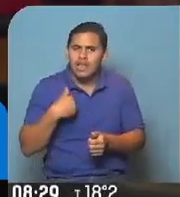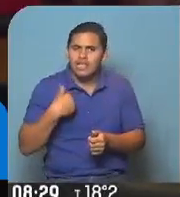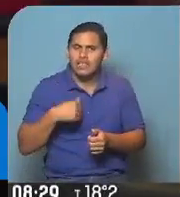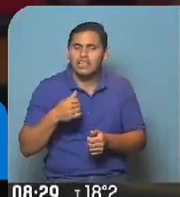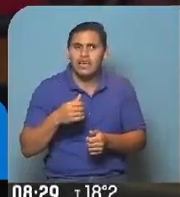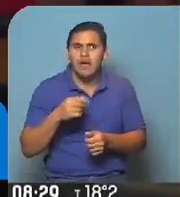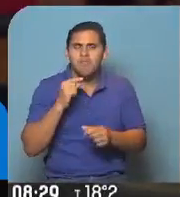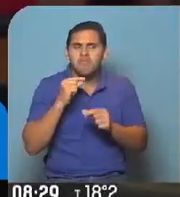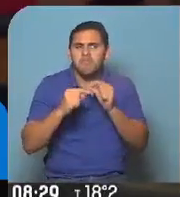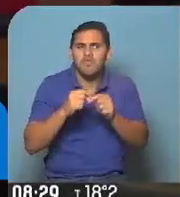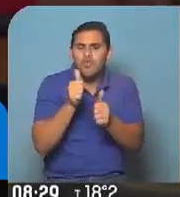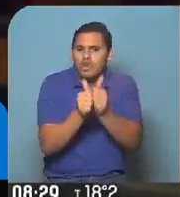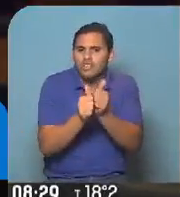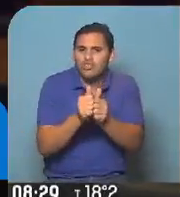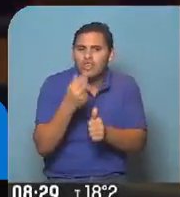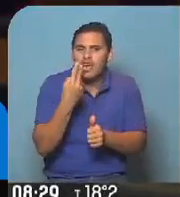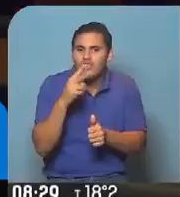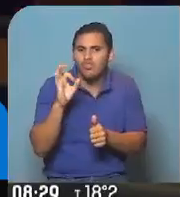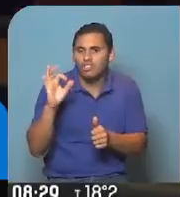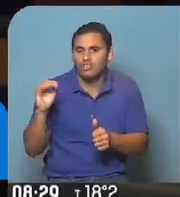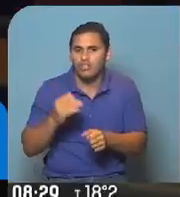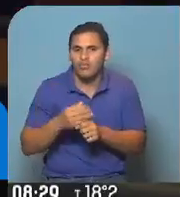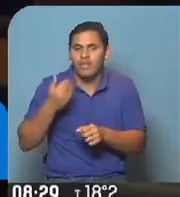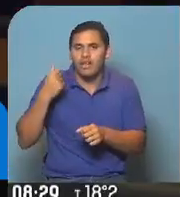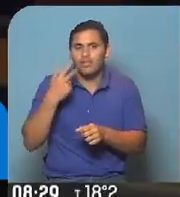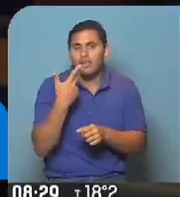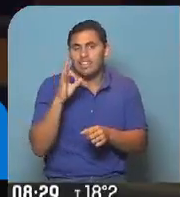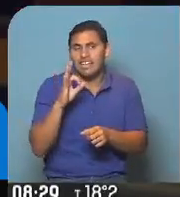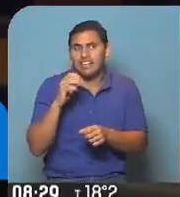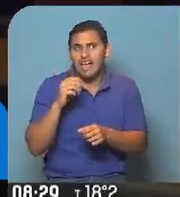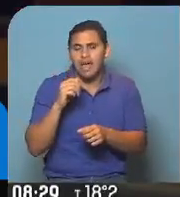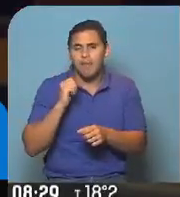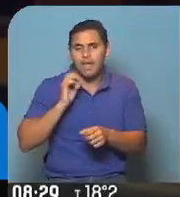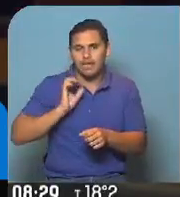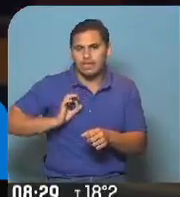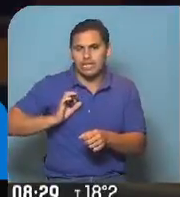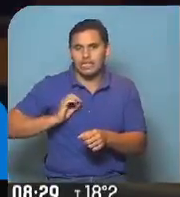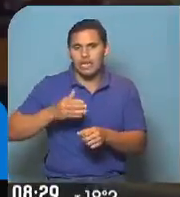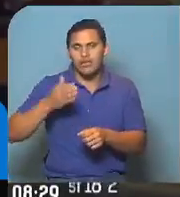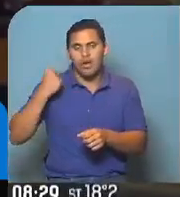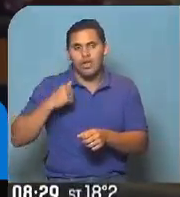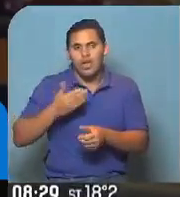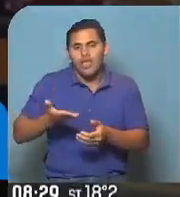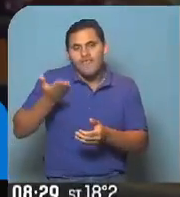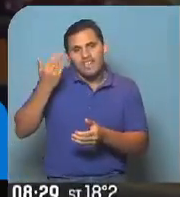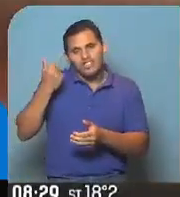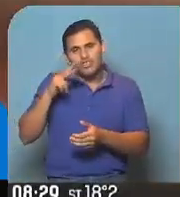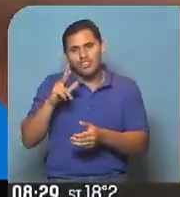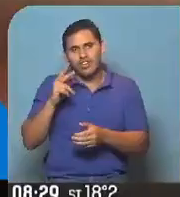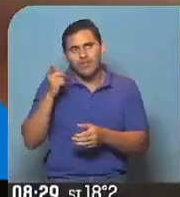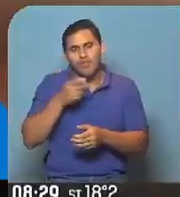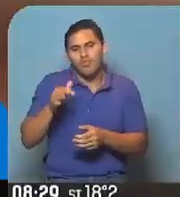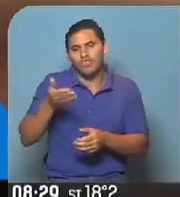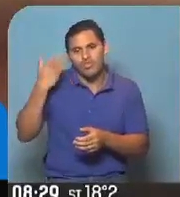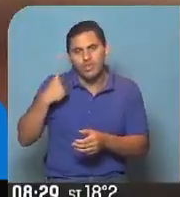años de historia los primeros 130 años fue sin inflación con una inflación promedio del 3 por ciento en 130 años